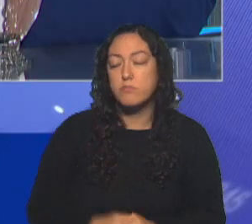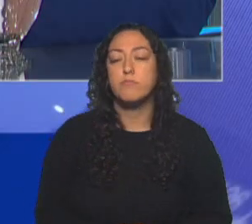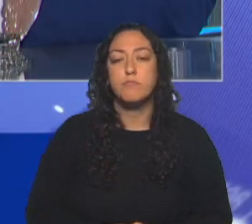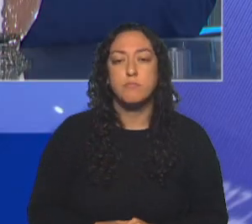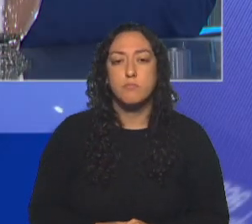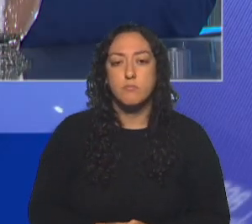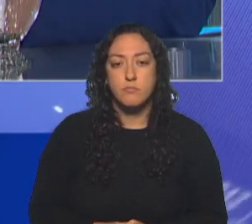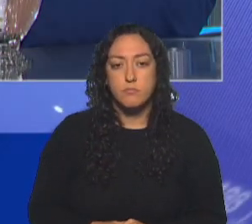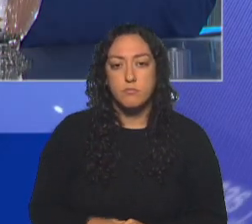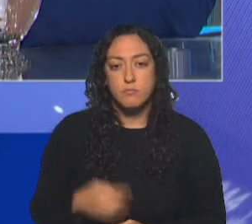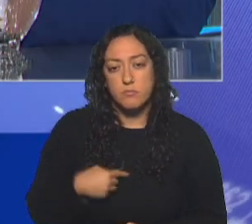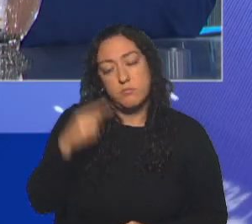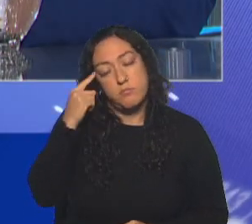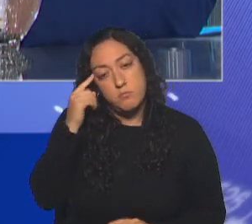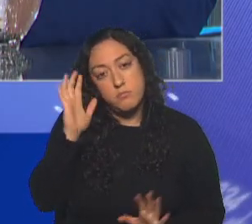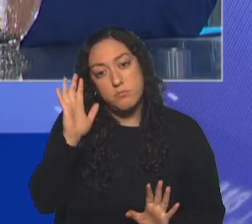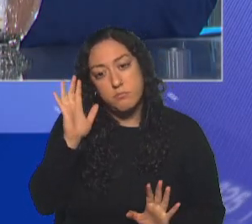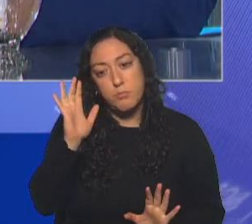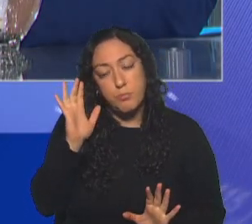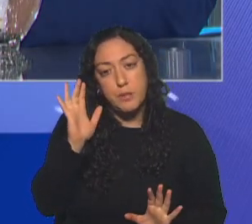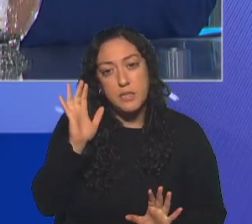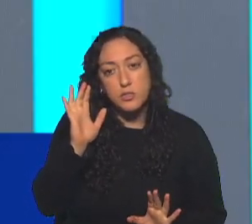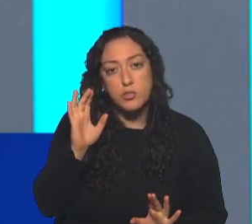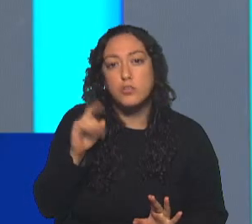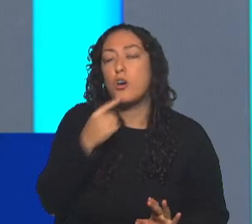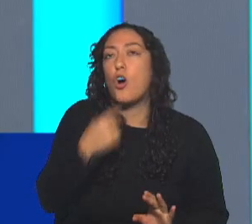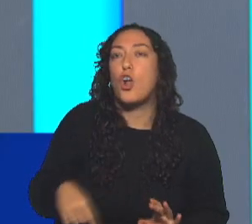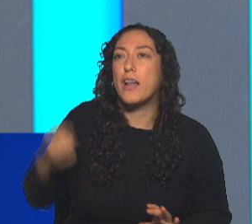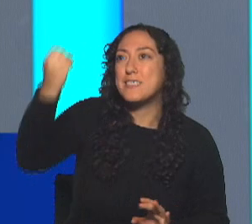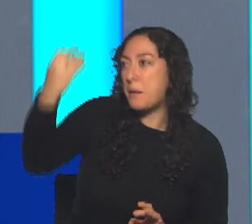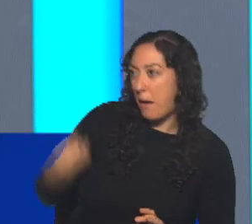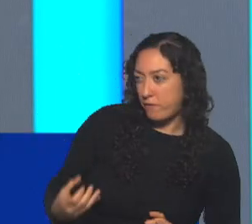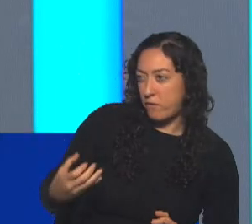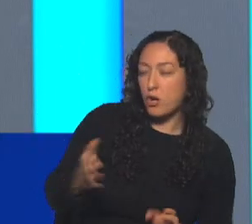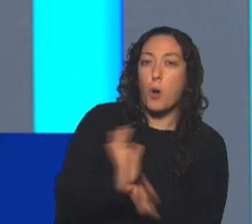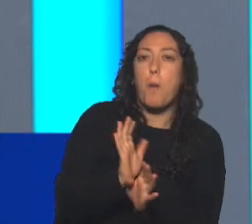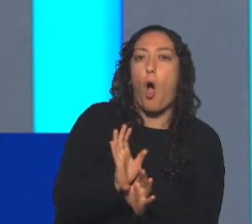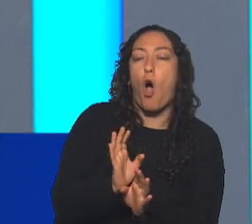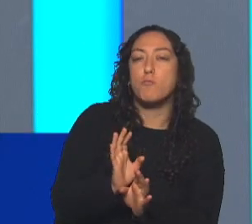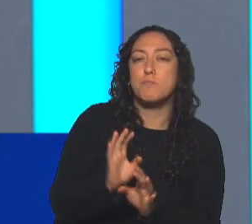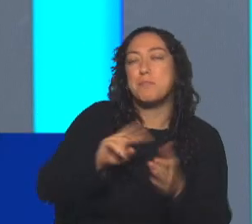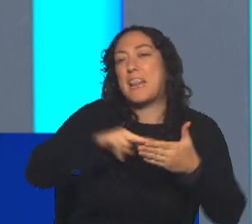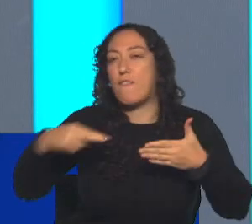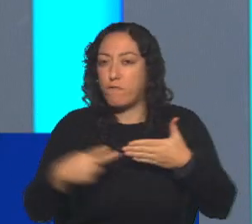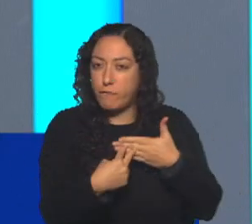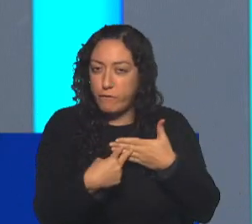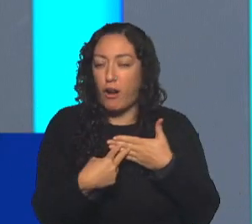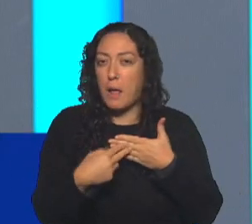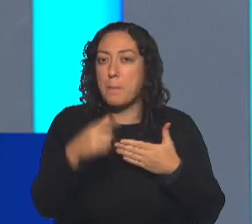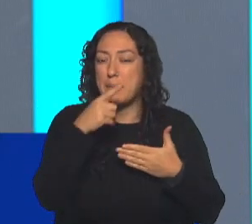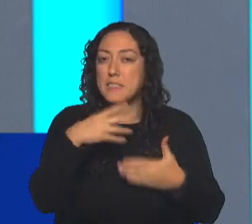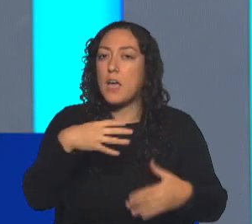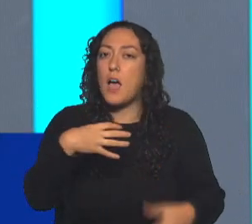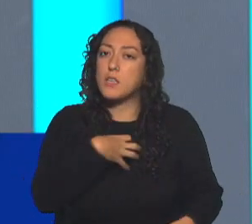Yo diría, con la metáfora de los colores del semáforo, me parece que hay luz verde, por lo menos